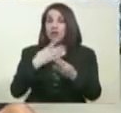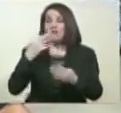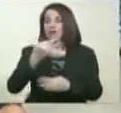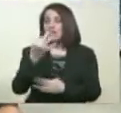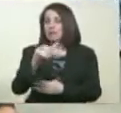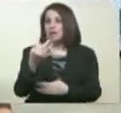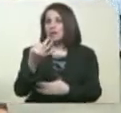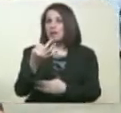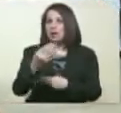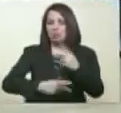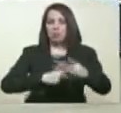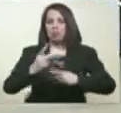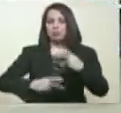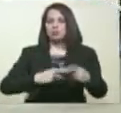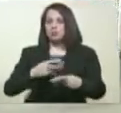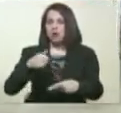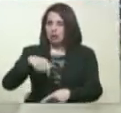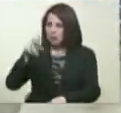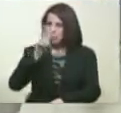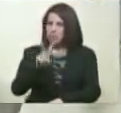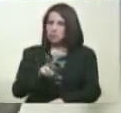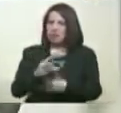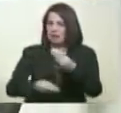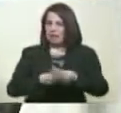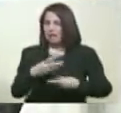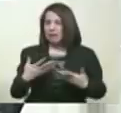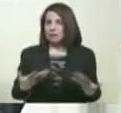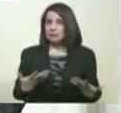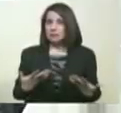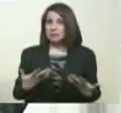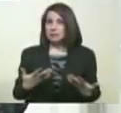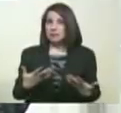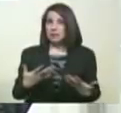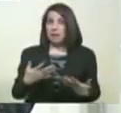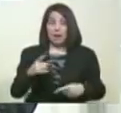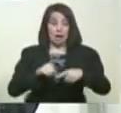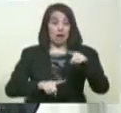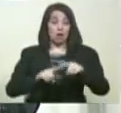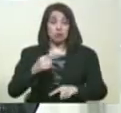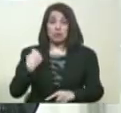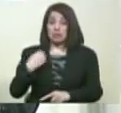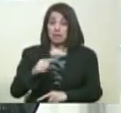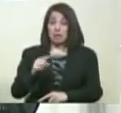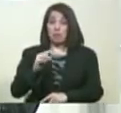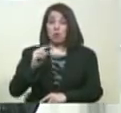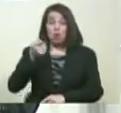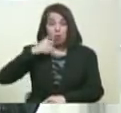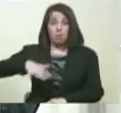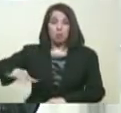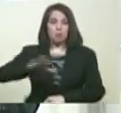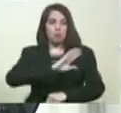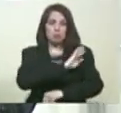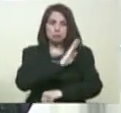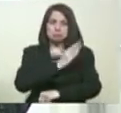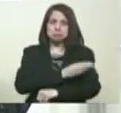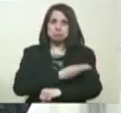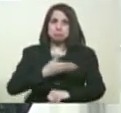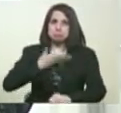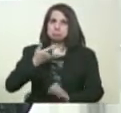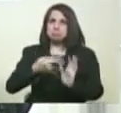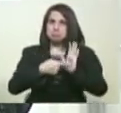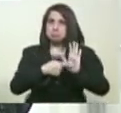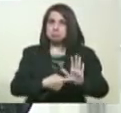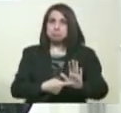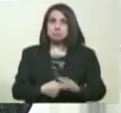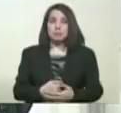Venezuela productiva y las potencialidades que tenemos como pueblo. Creo, presidente, importante destacar de que